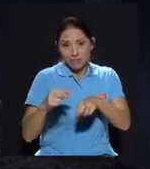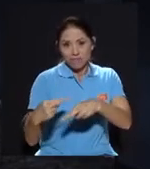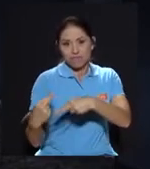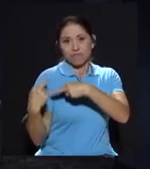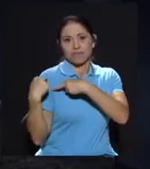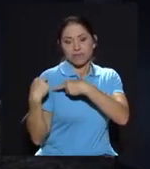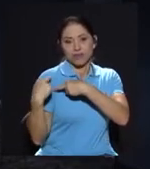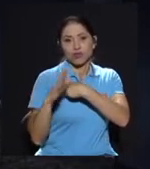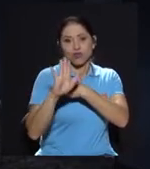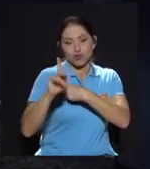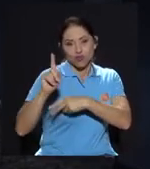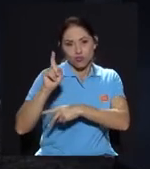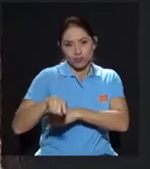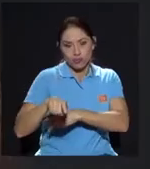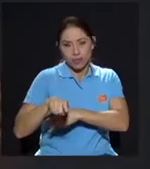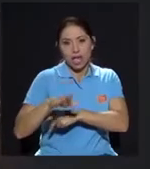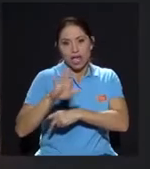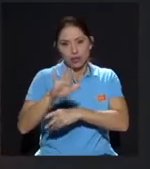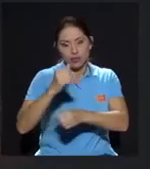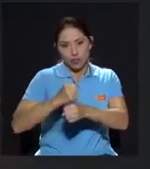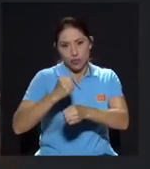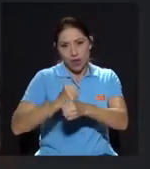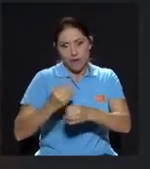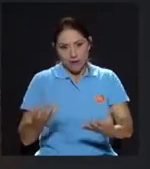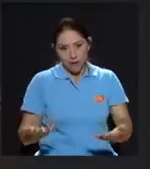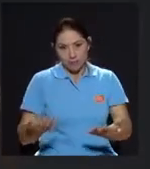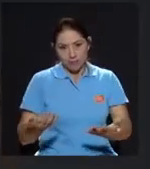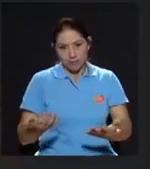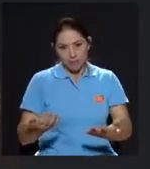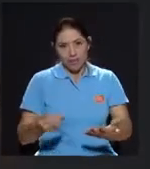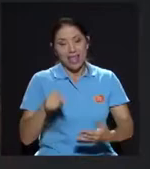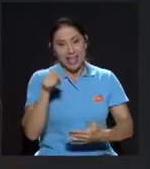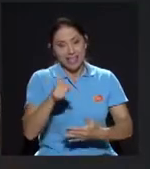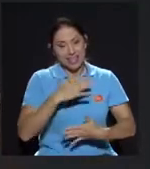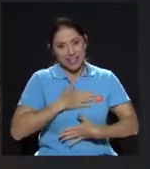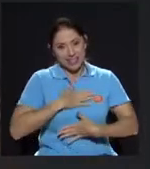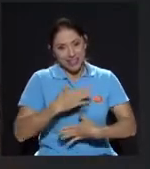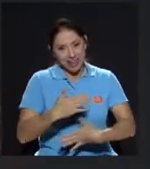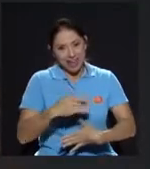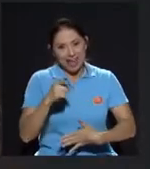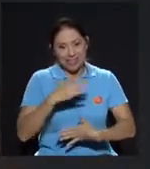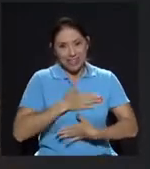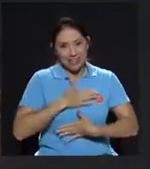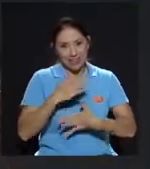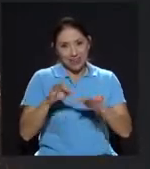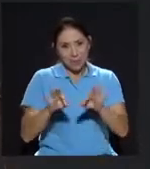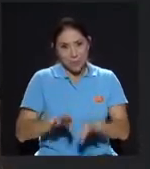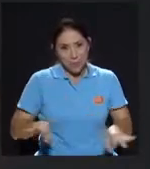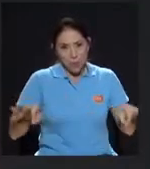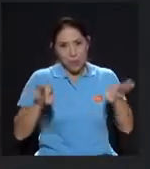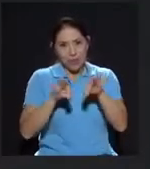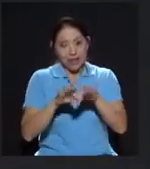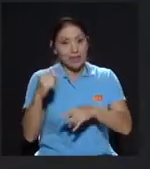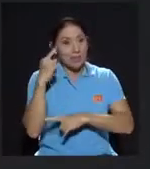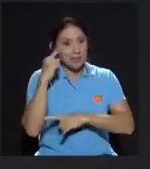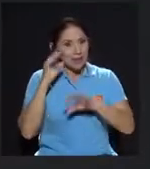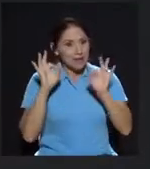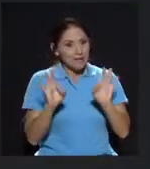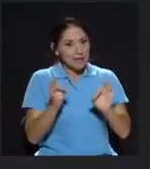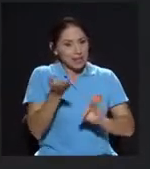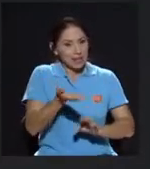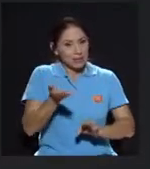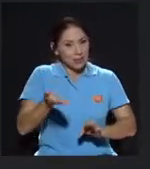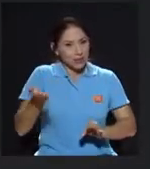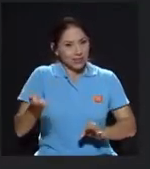tienen que tomar en la empresa donde usted trabaja y el ies entrega esa entrega importante de realizar las cosas bien y